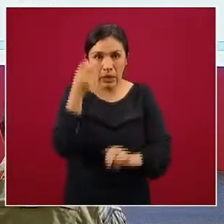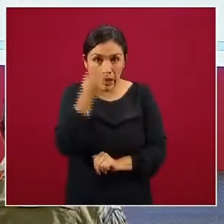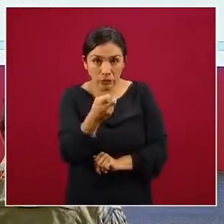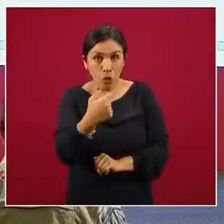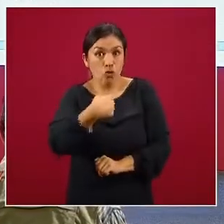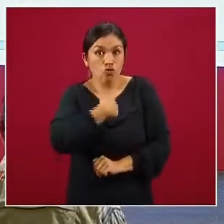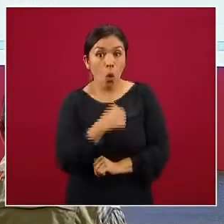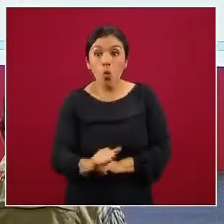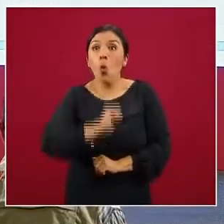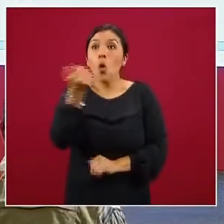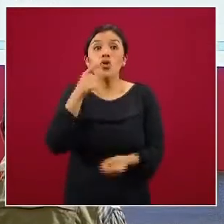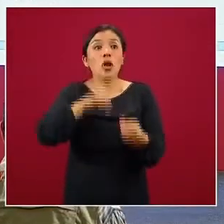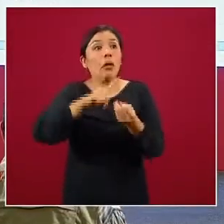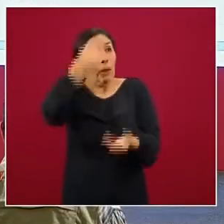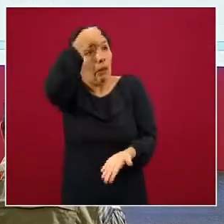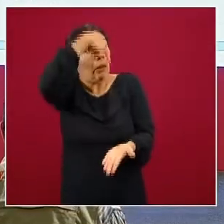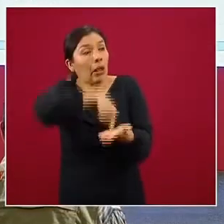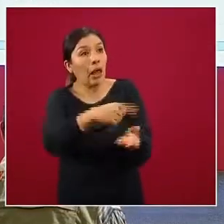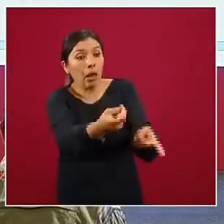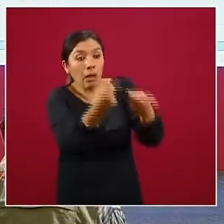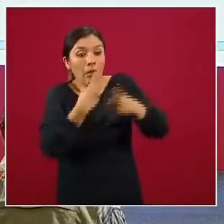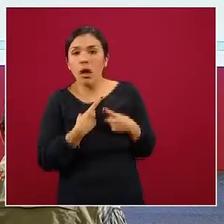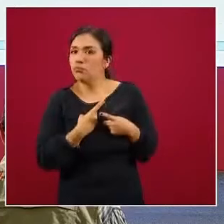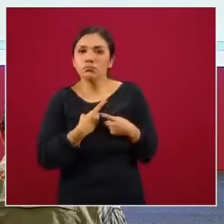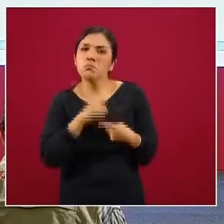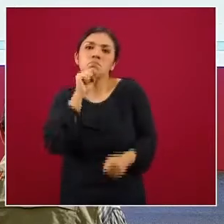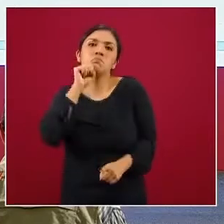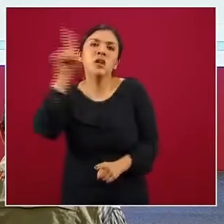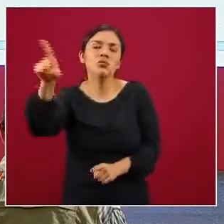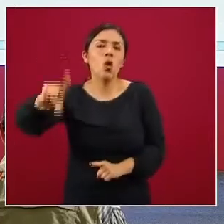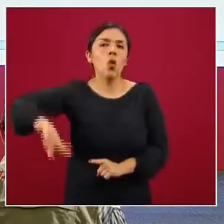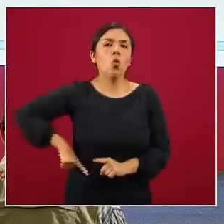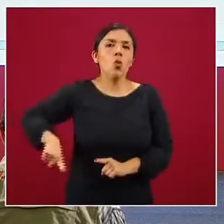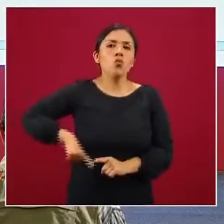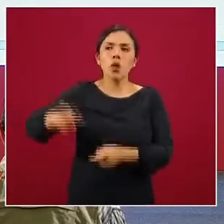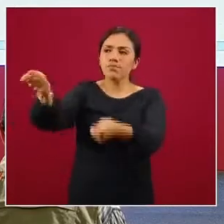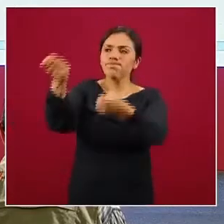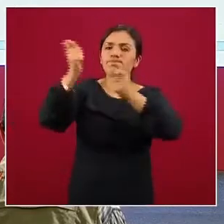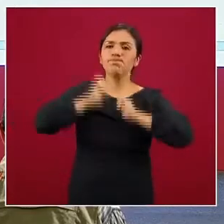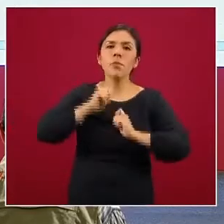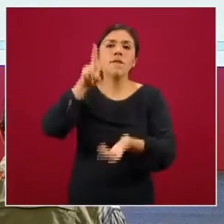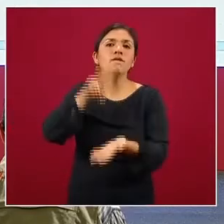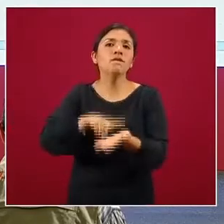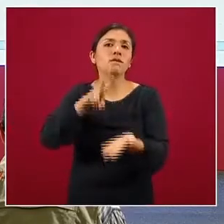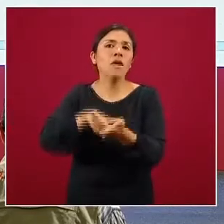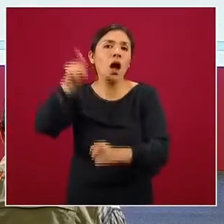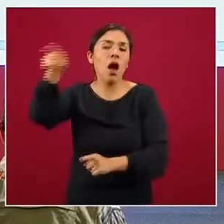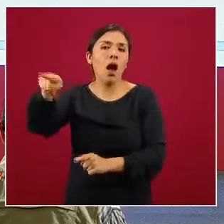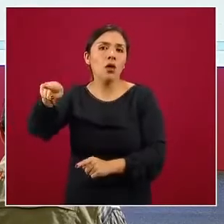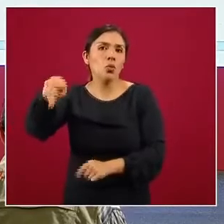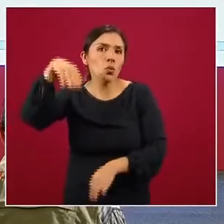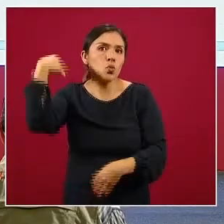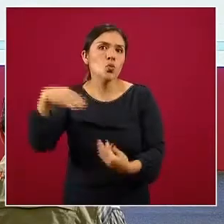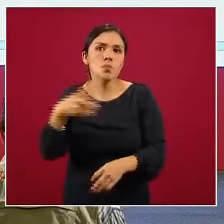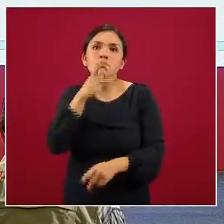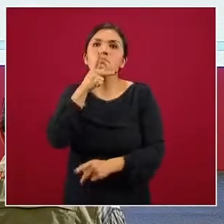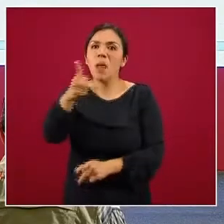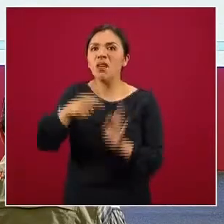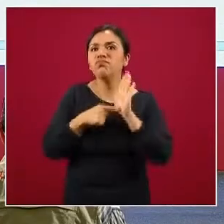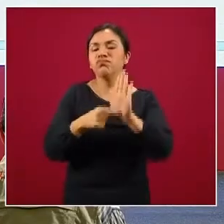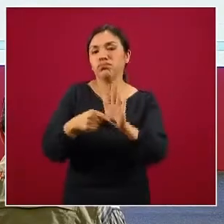Para nosotros no hay otra fuente oficial que sea más válida que el propio gobierno del